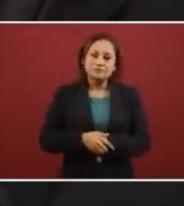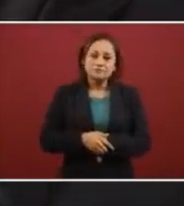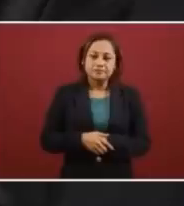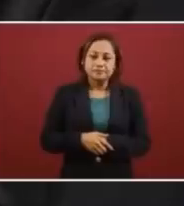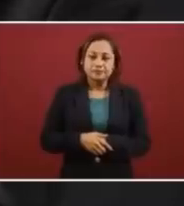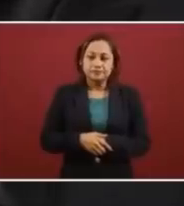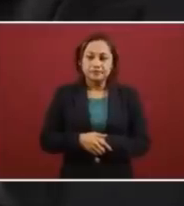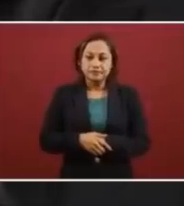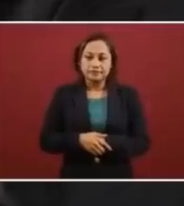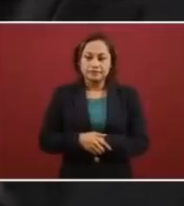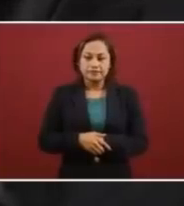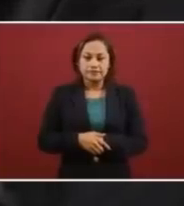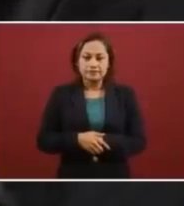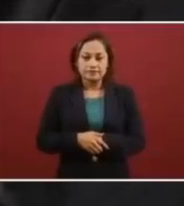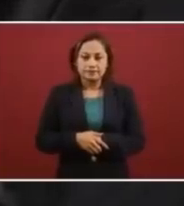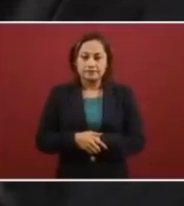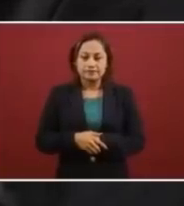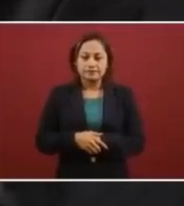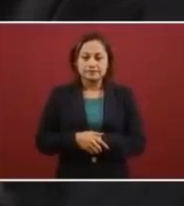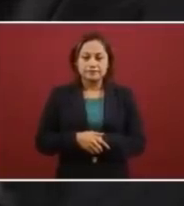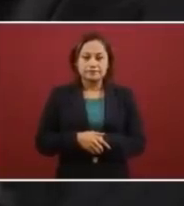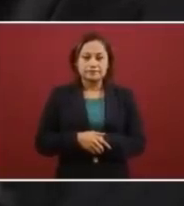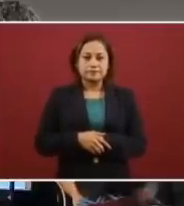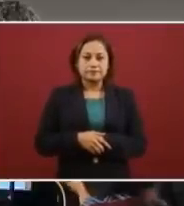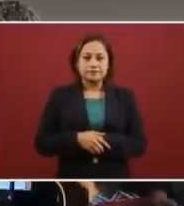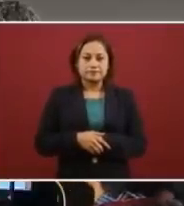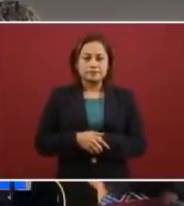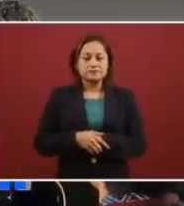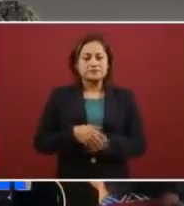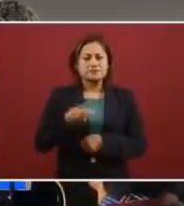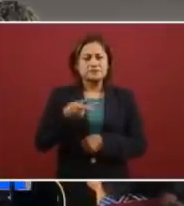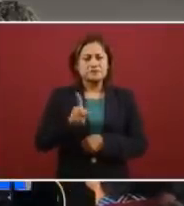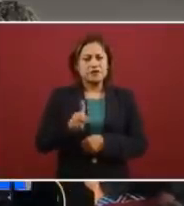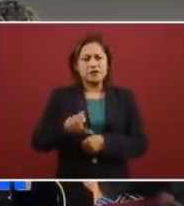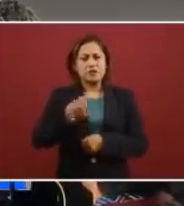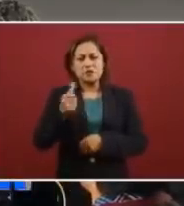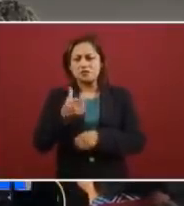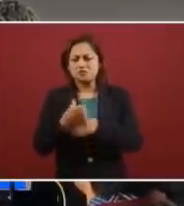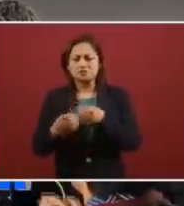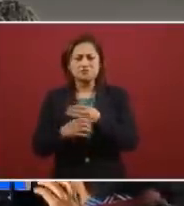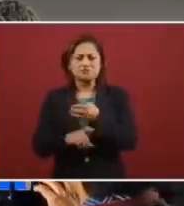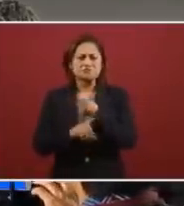este ese problema la